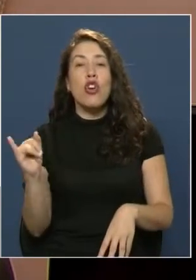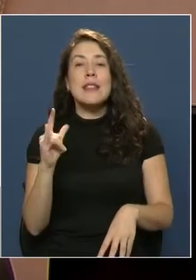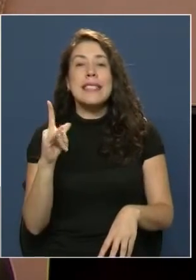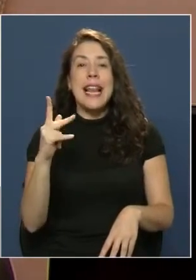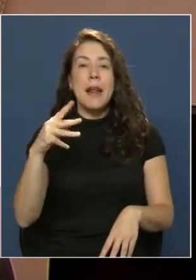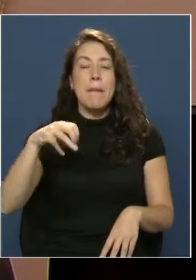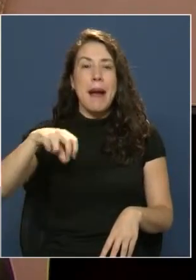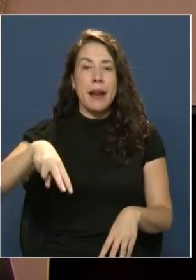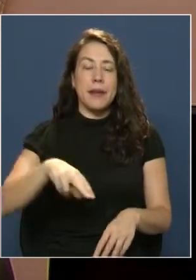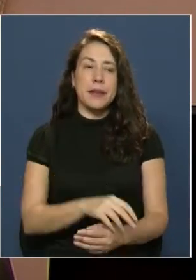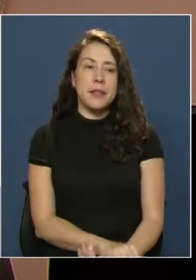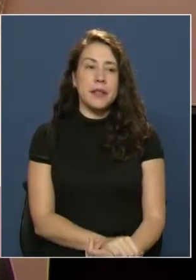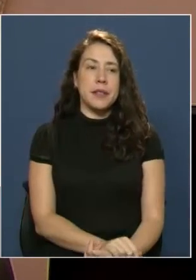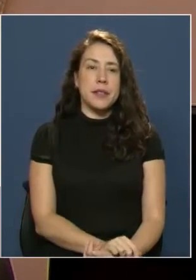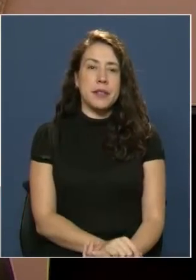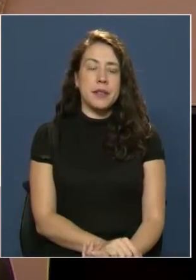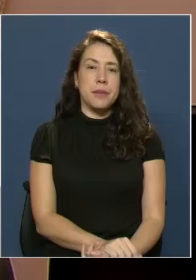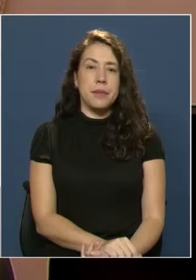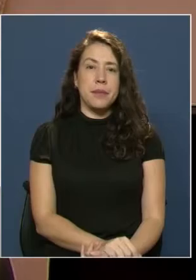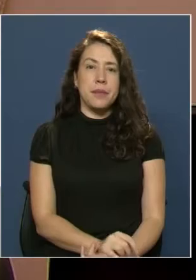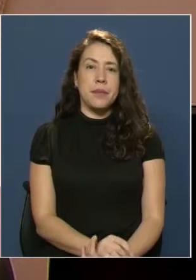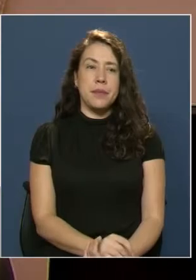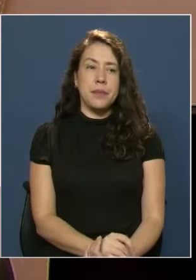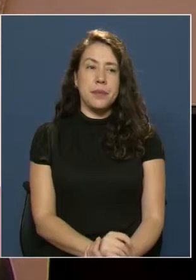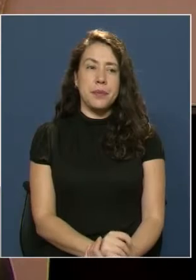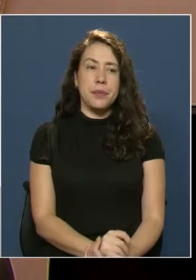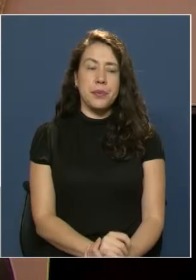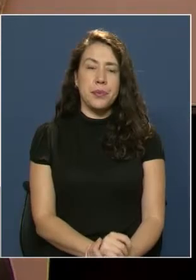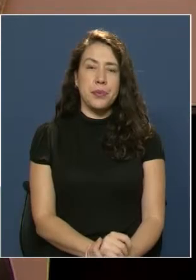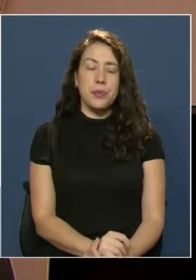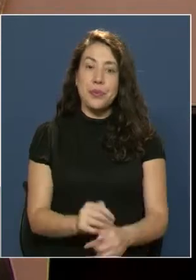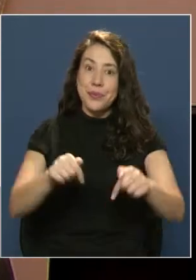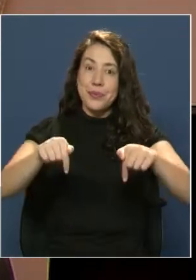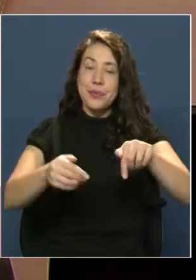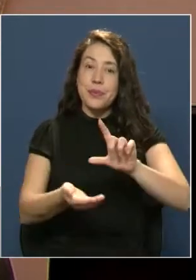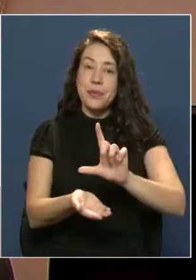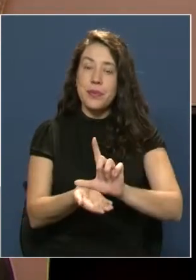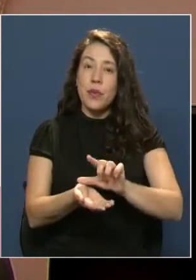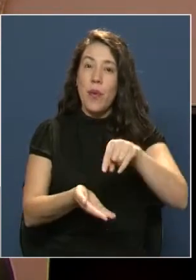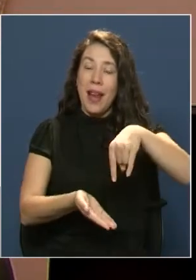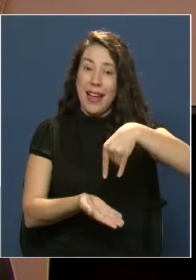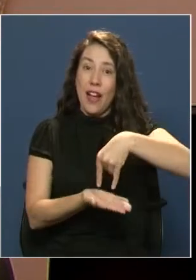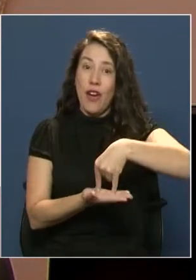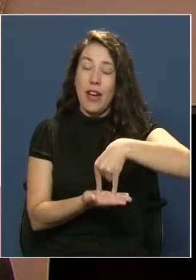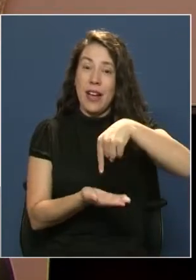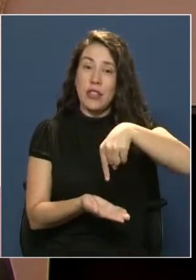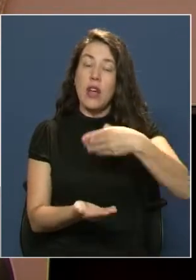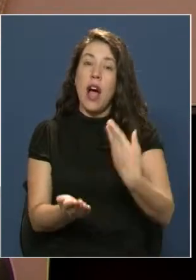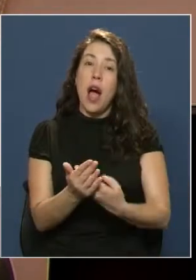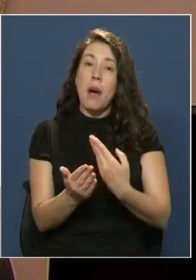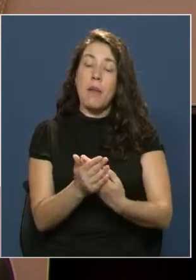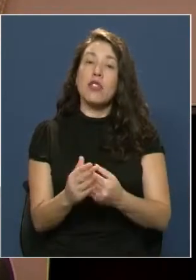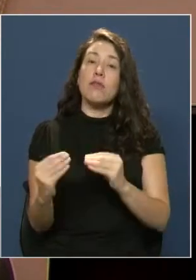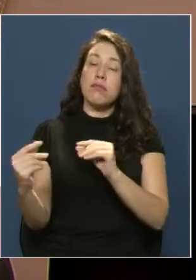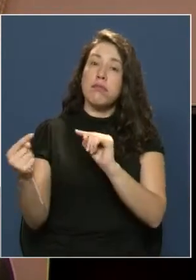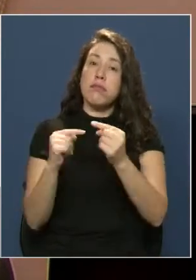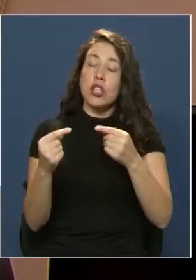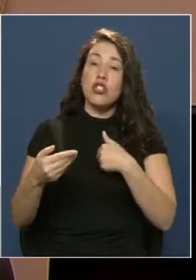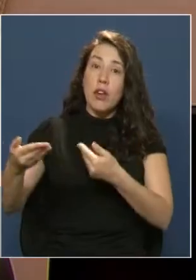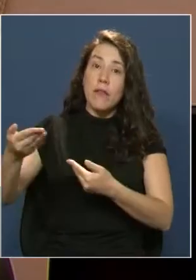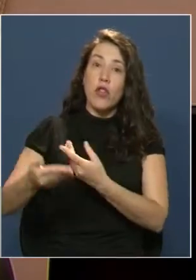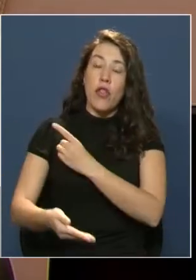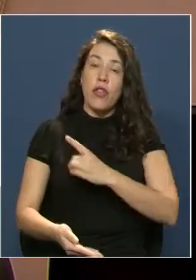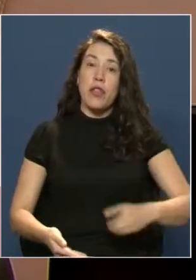Selknam. Y que en este lugar que es el Parlamento aprovechamos de debatir e invito